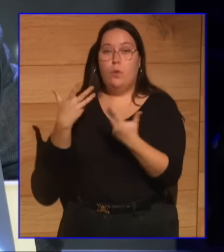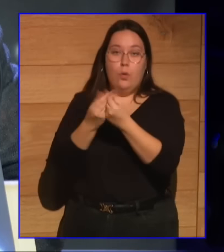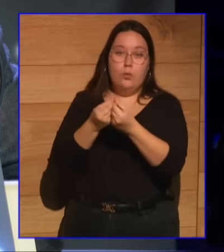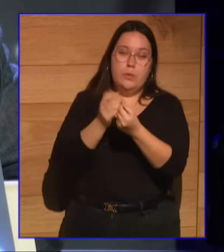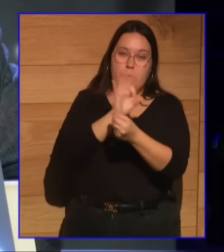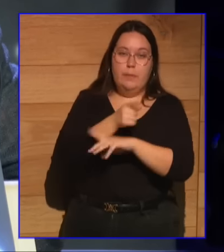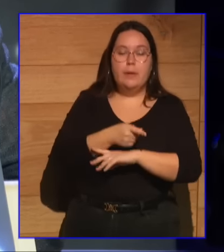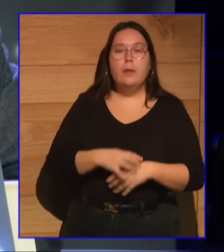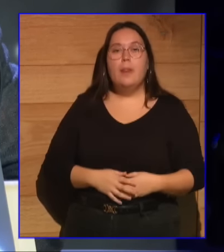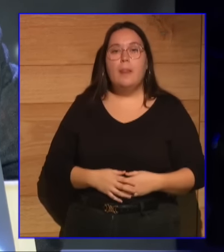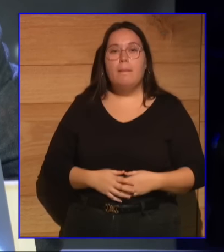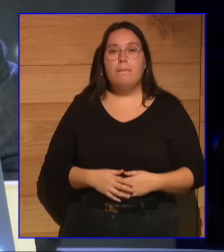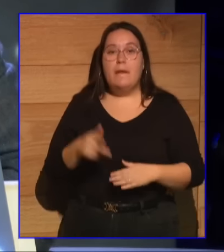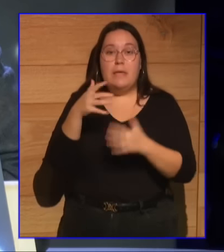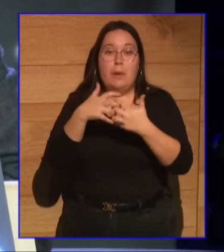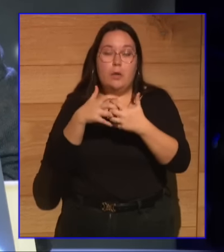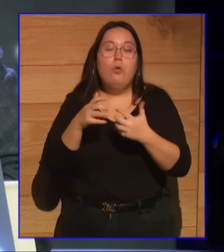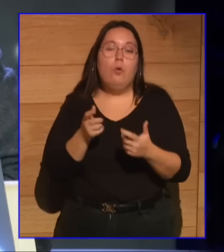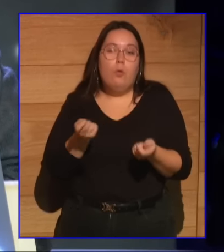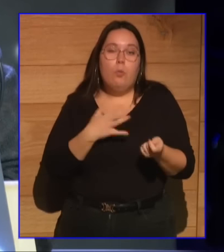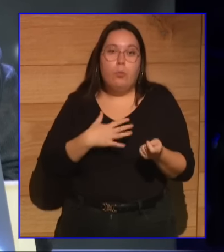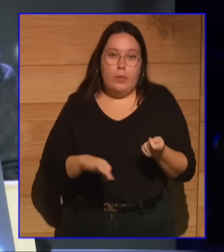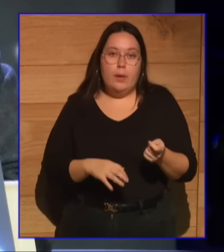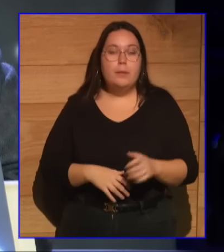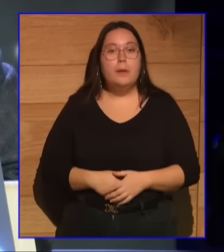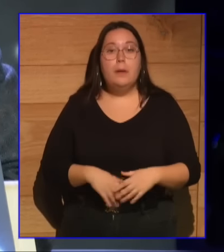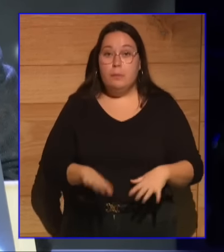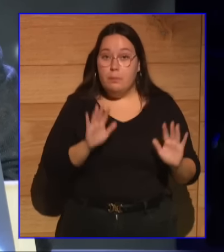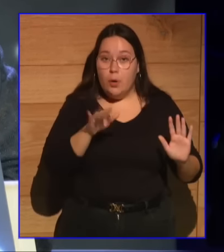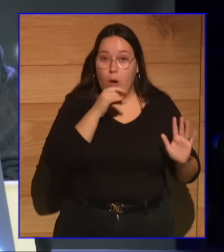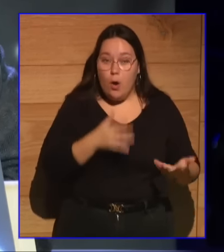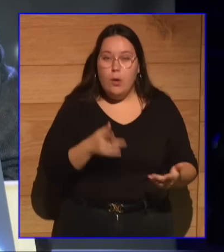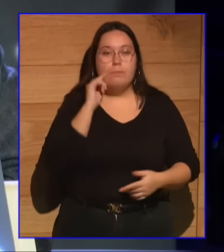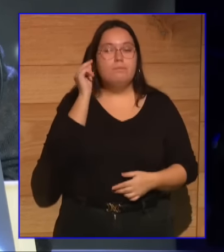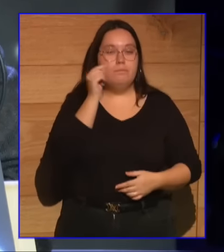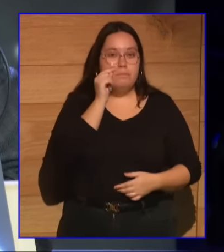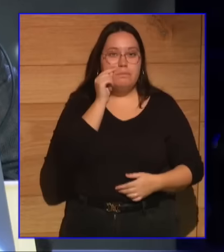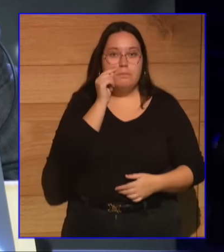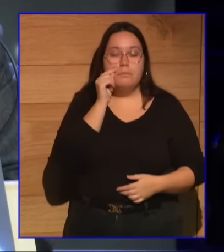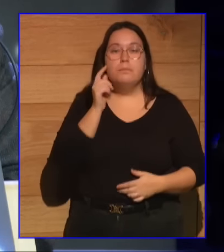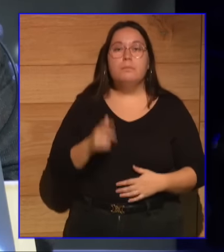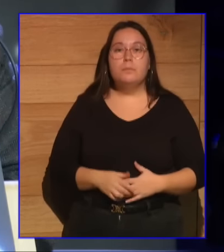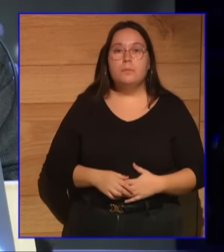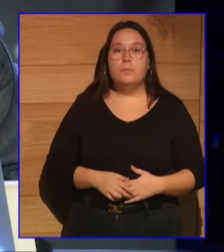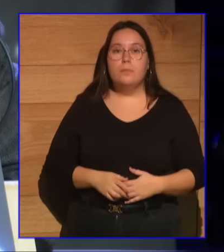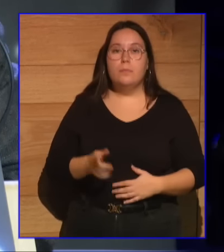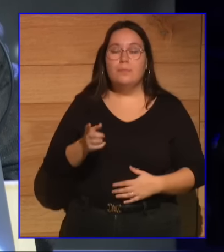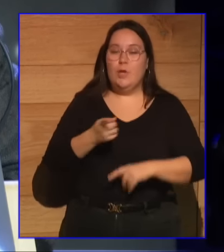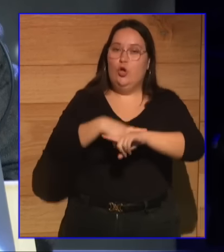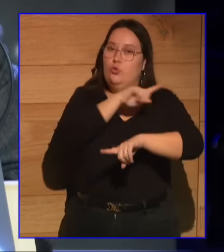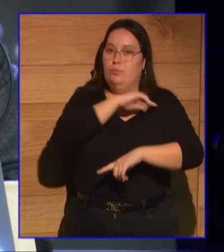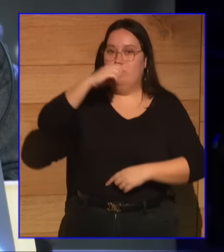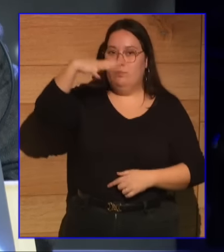gran aparato con enorme solvencia. Pero vista hoy, nos damos cuenta que hay esa